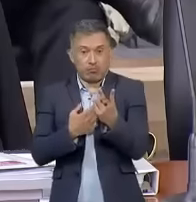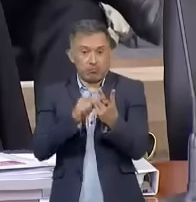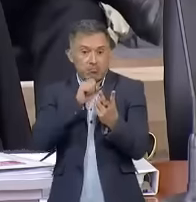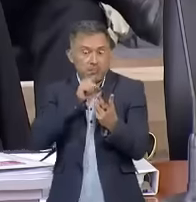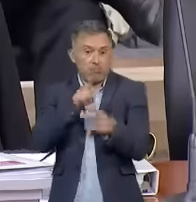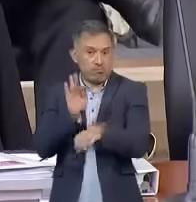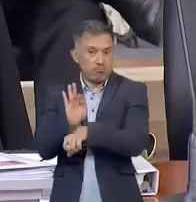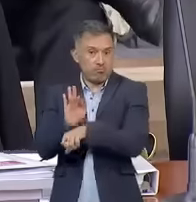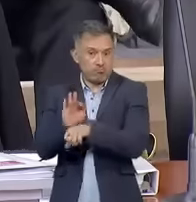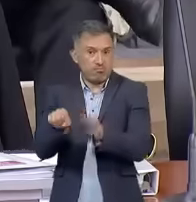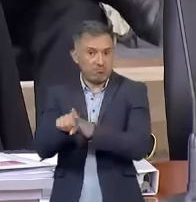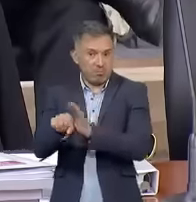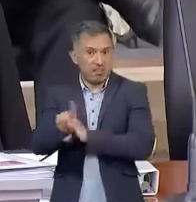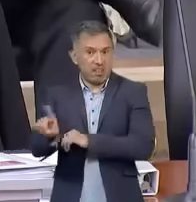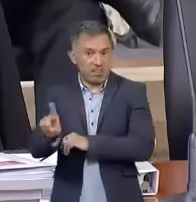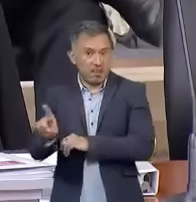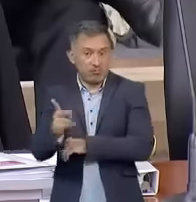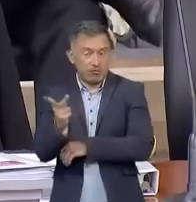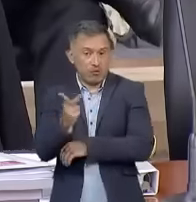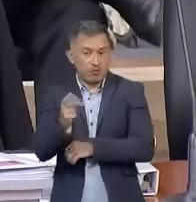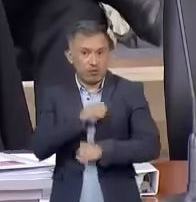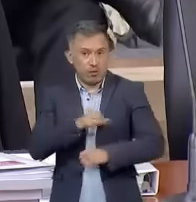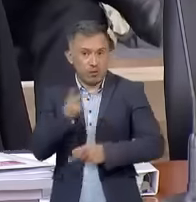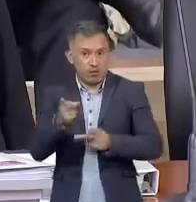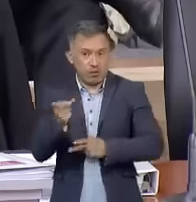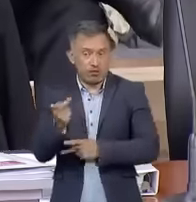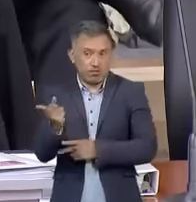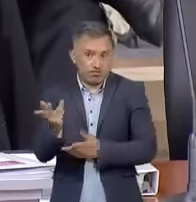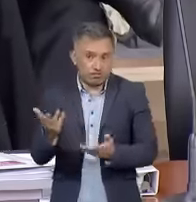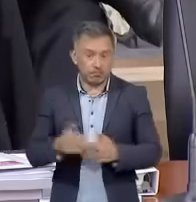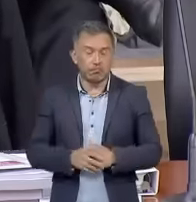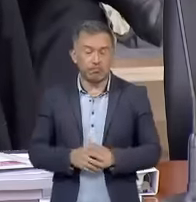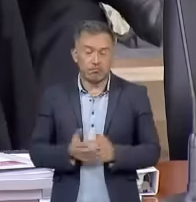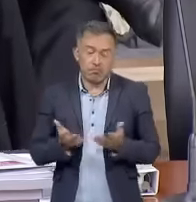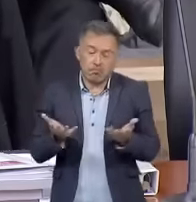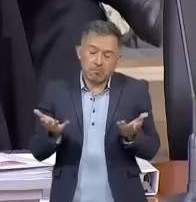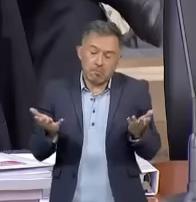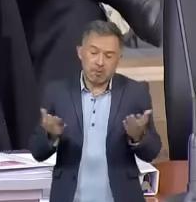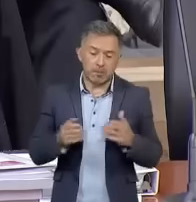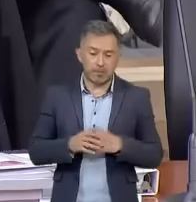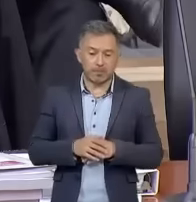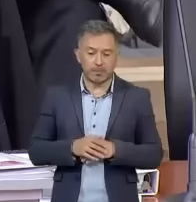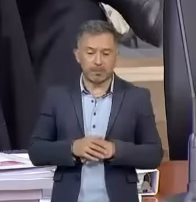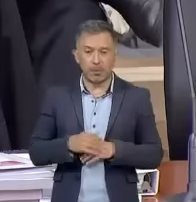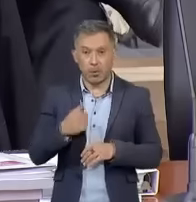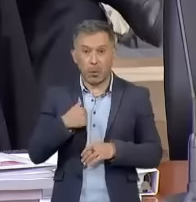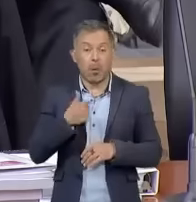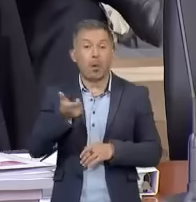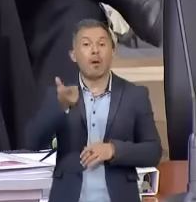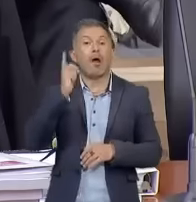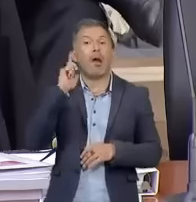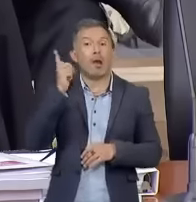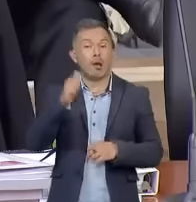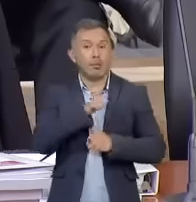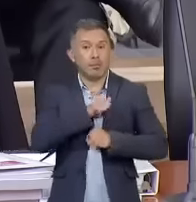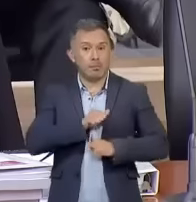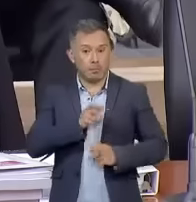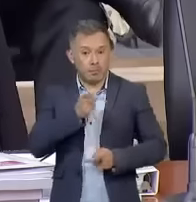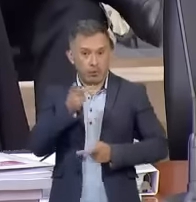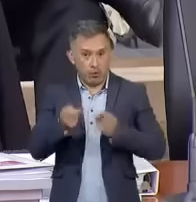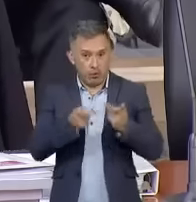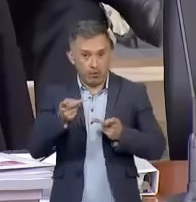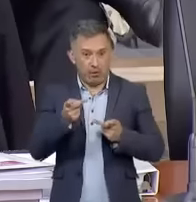moderadores y bueno esperaría que asuman una conducción en parcial Porque